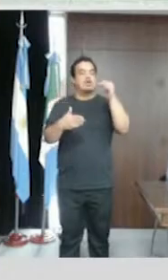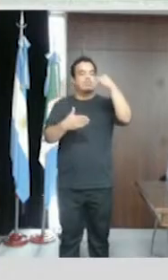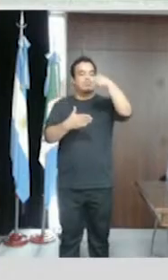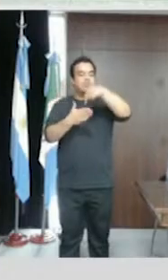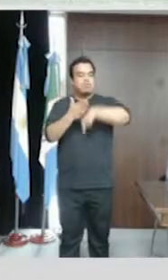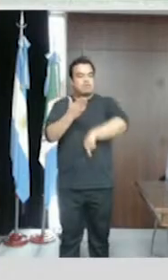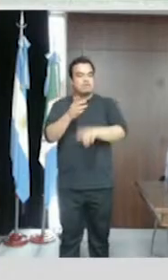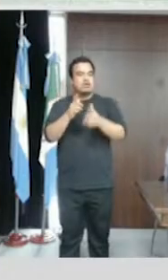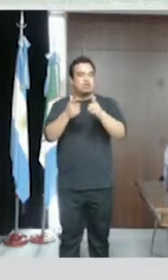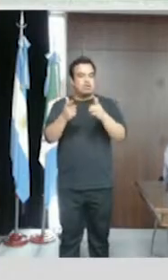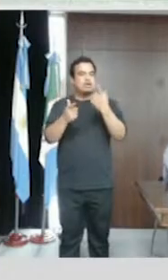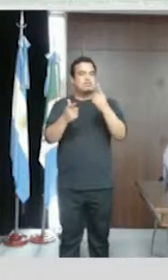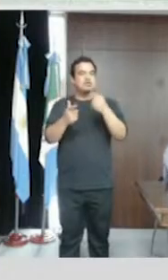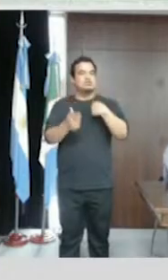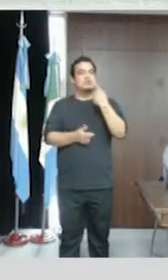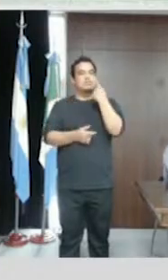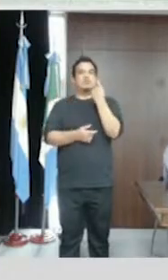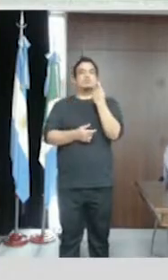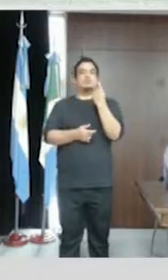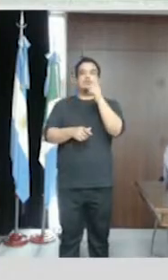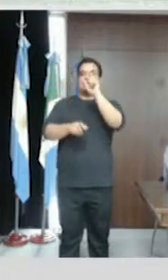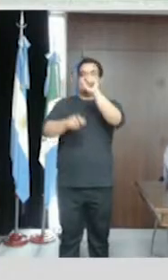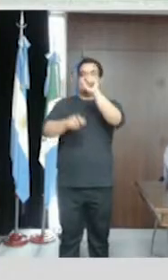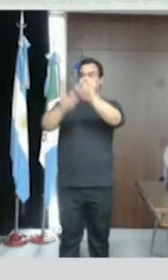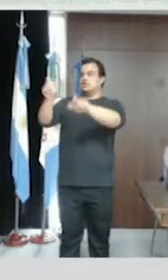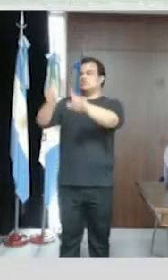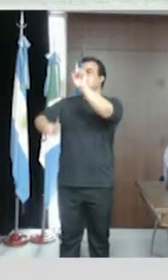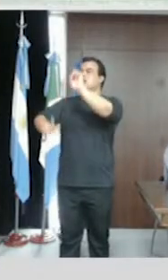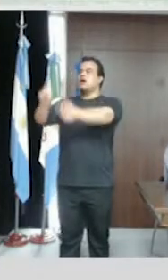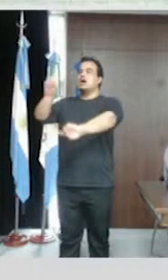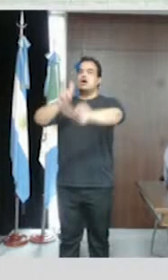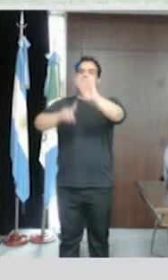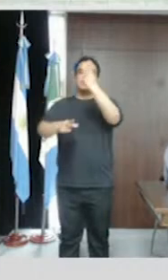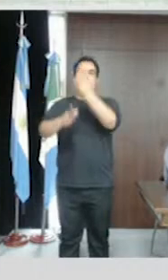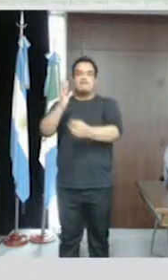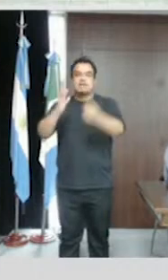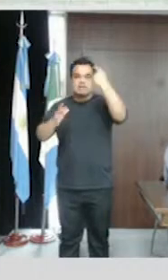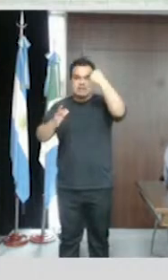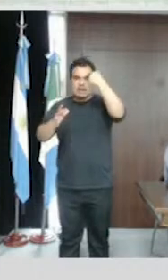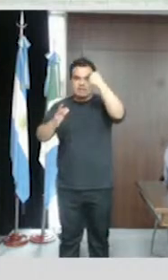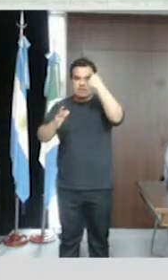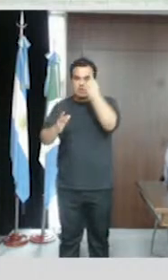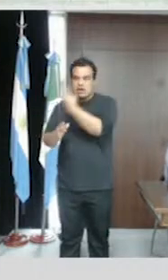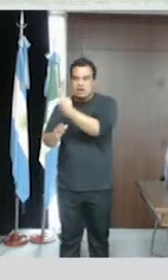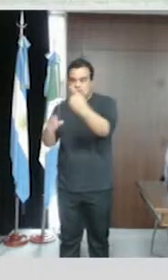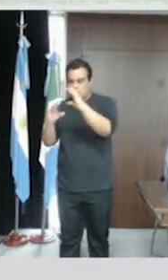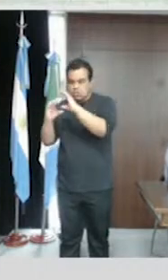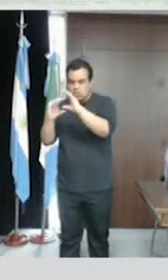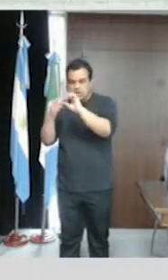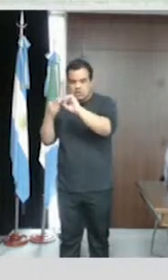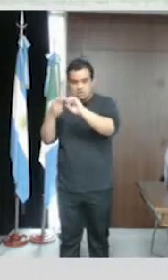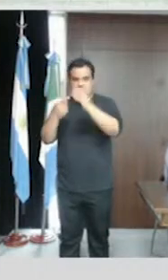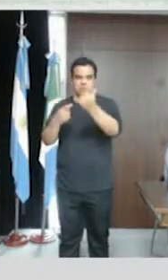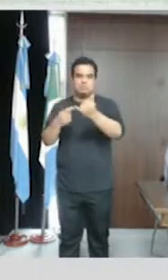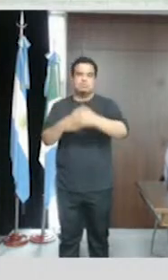se comunican, he podido vivenciar y ver en muchas oportunidades cómo siguen medianamente una charla. Se